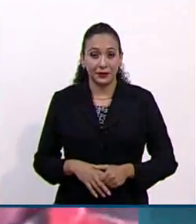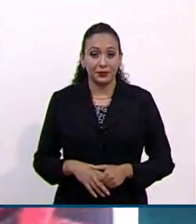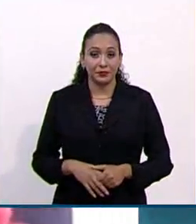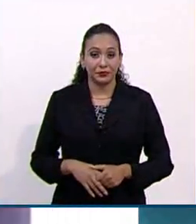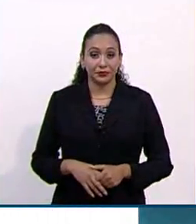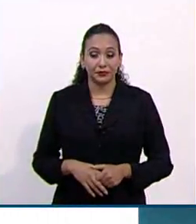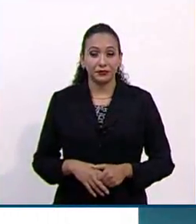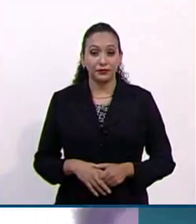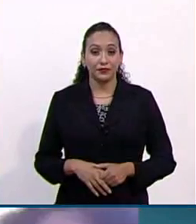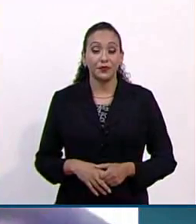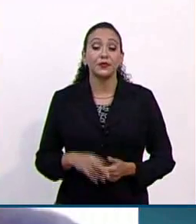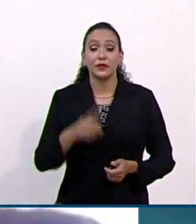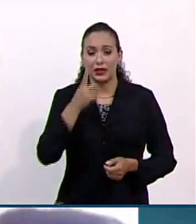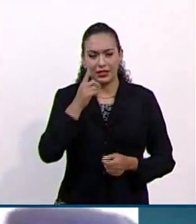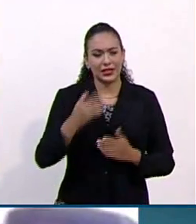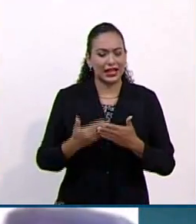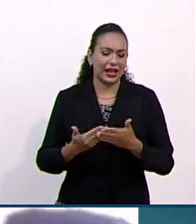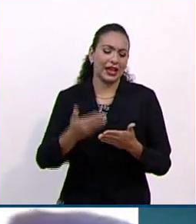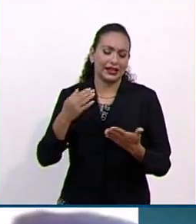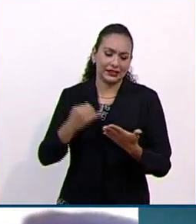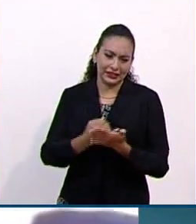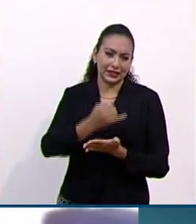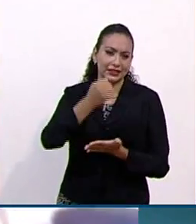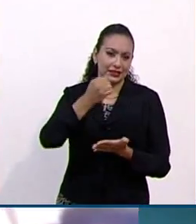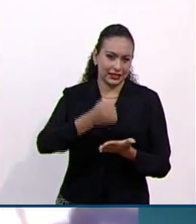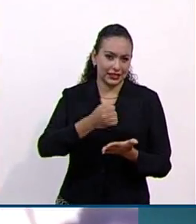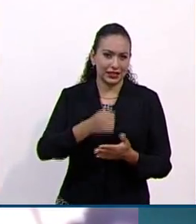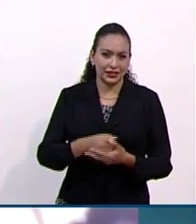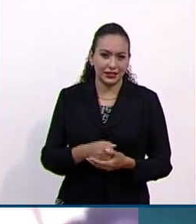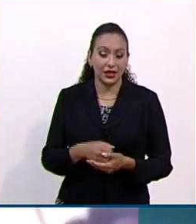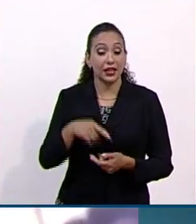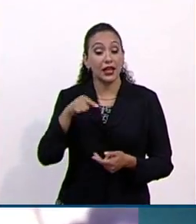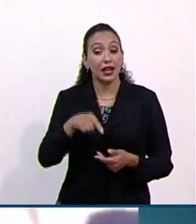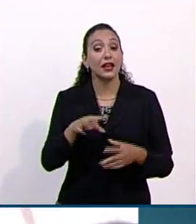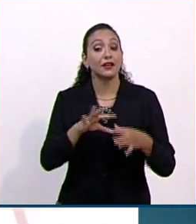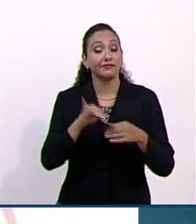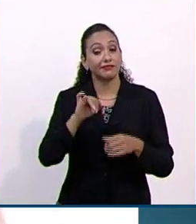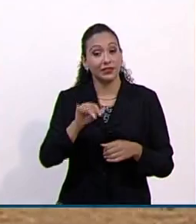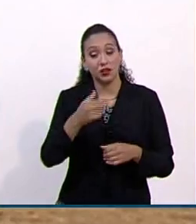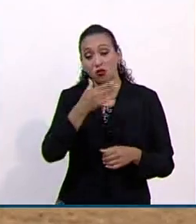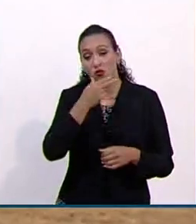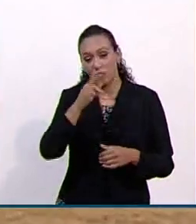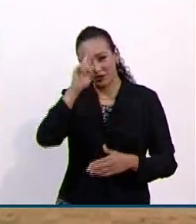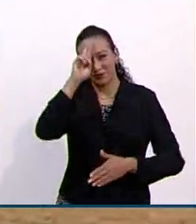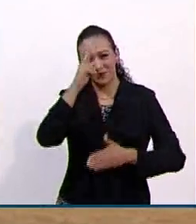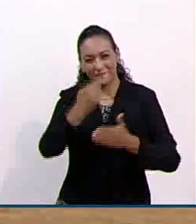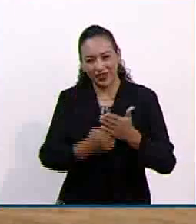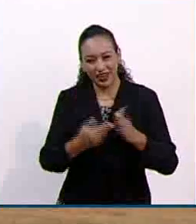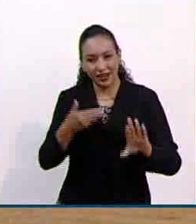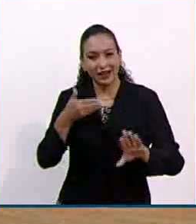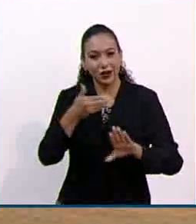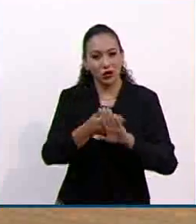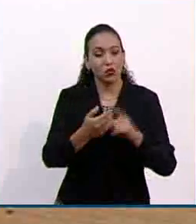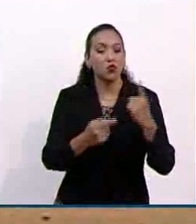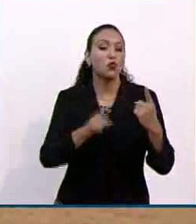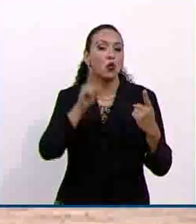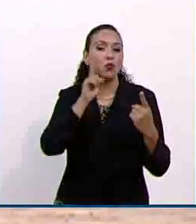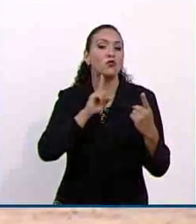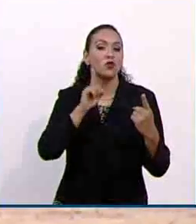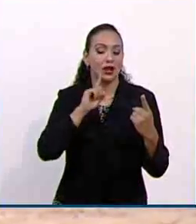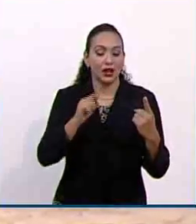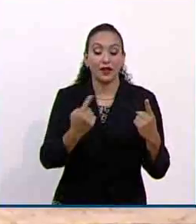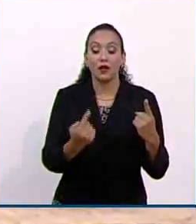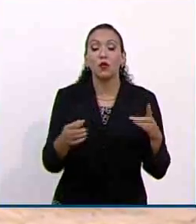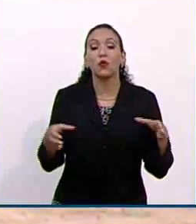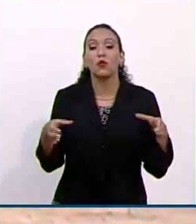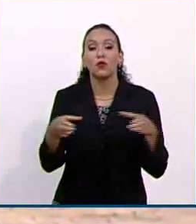una sentencia previa de la misma sala se acreditó que cometió violencia política de género en contra de una mujer de una